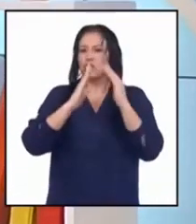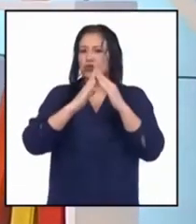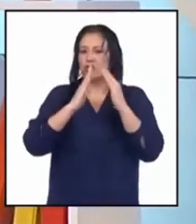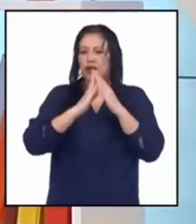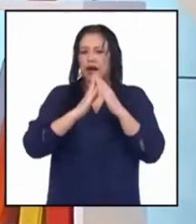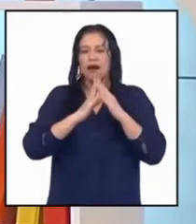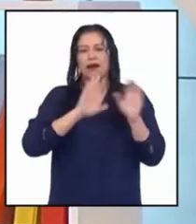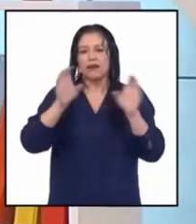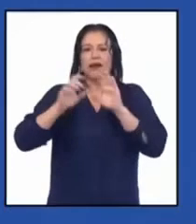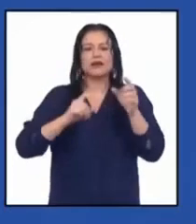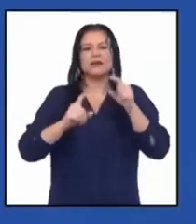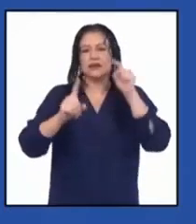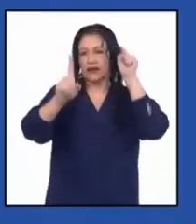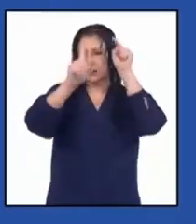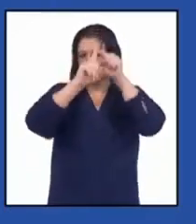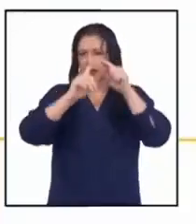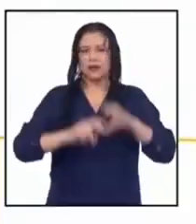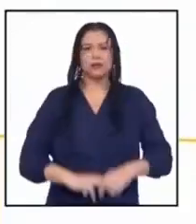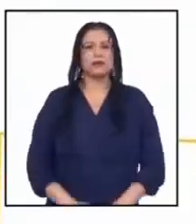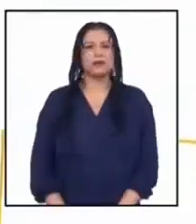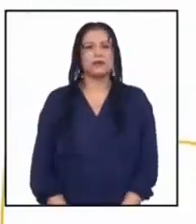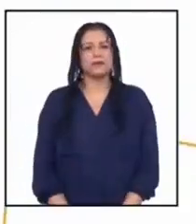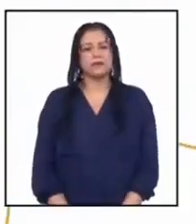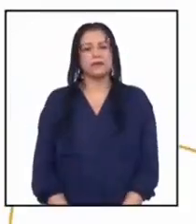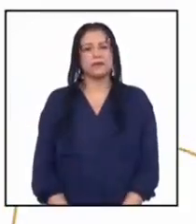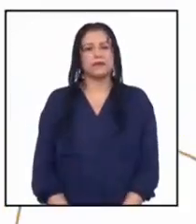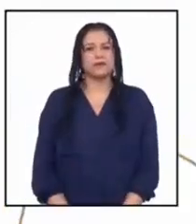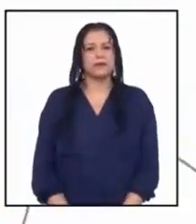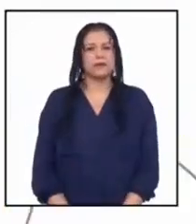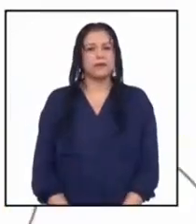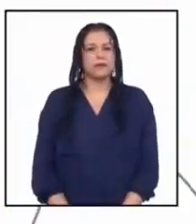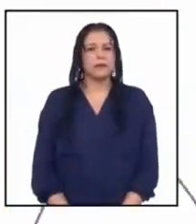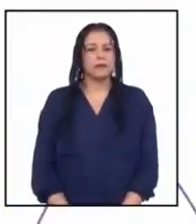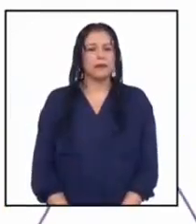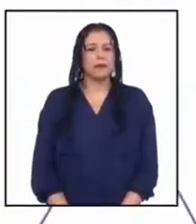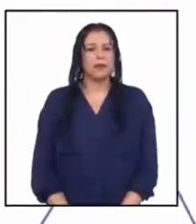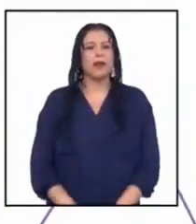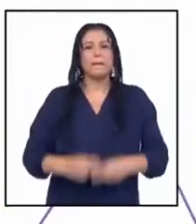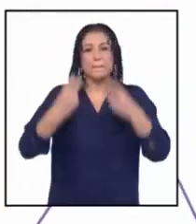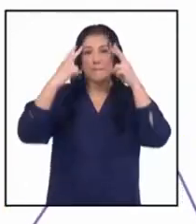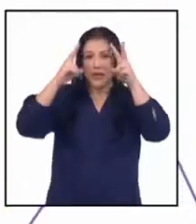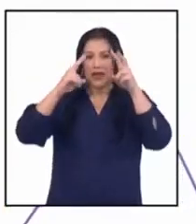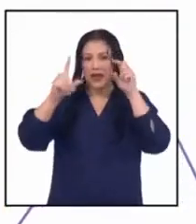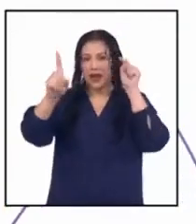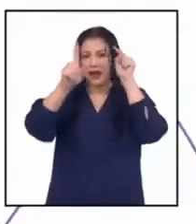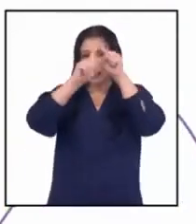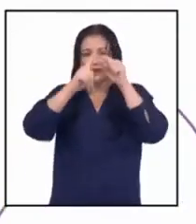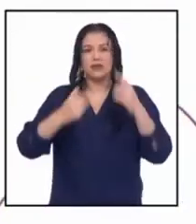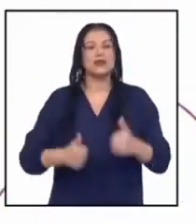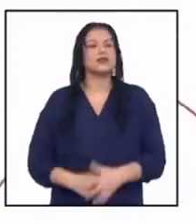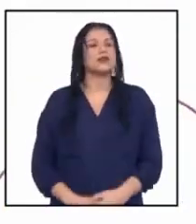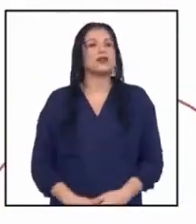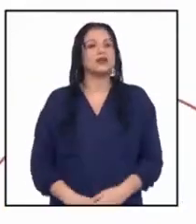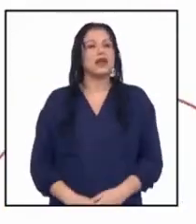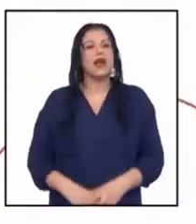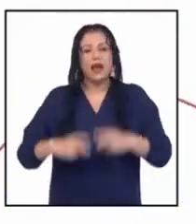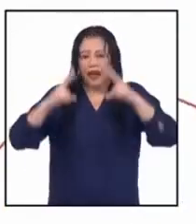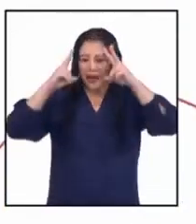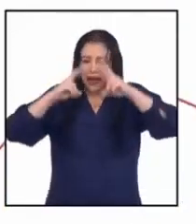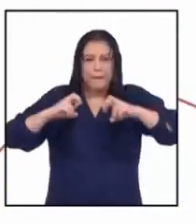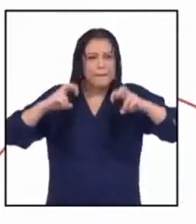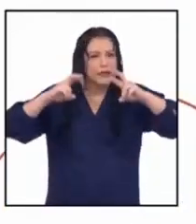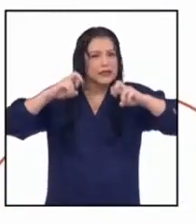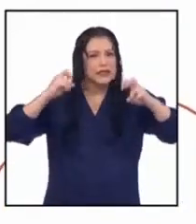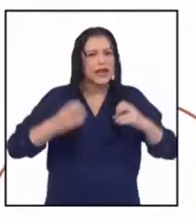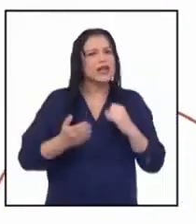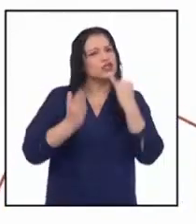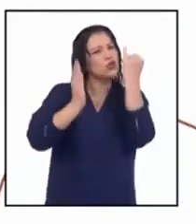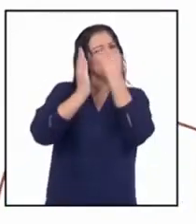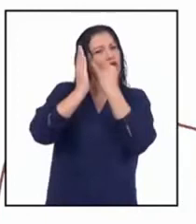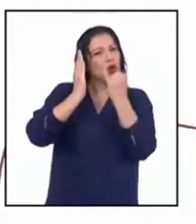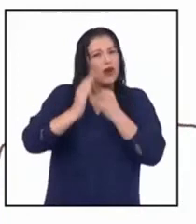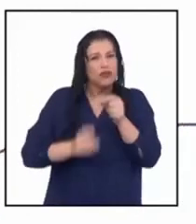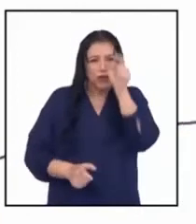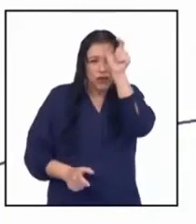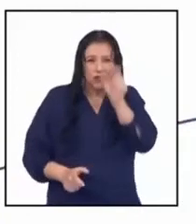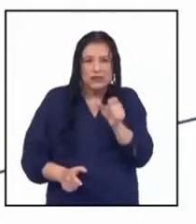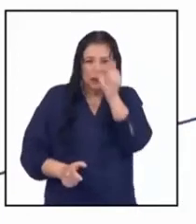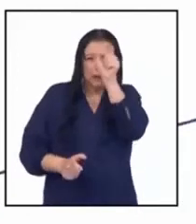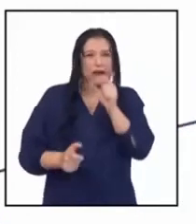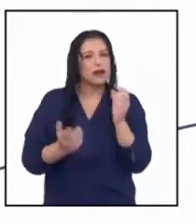desarrollen el siguiente reto. Atención, que aquí va el reto. El reto es investigar sobre los gráficos de